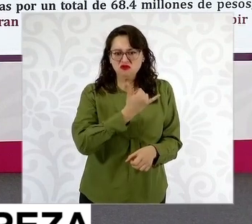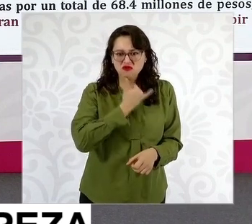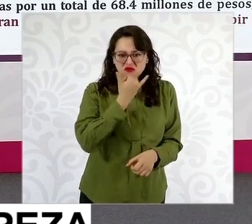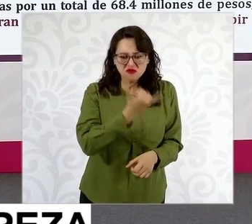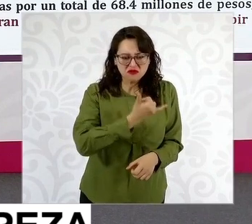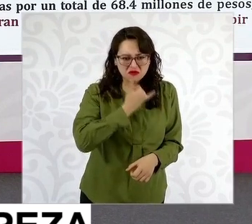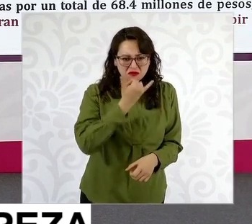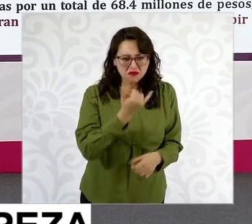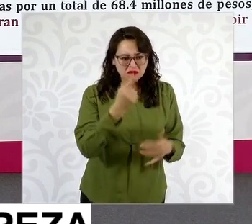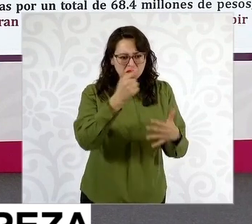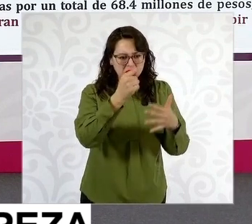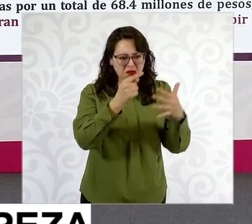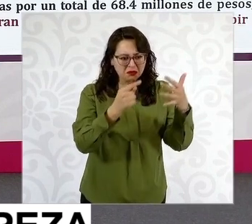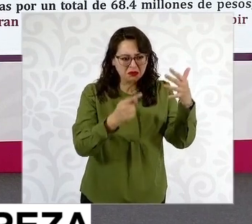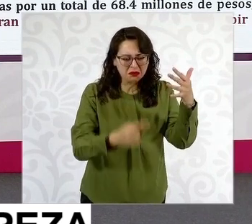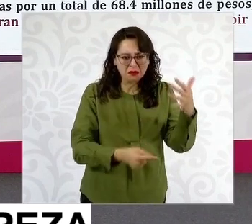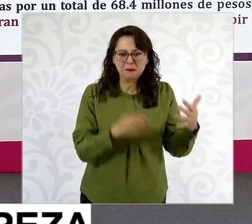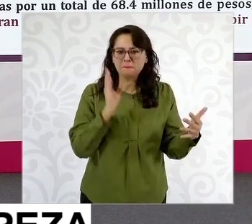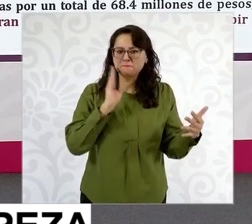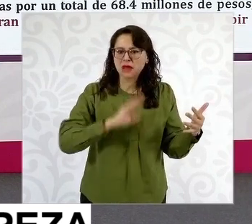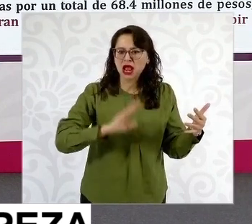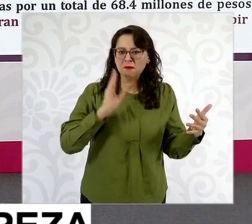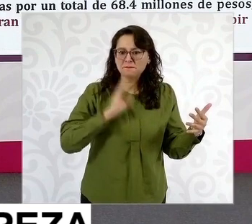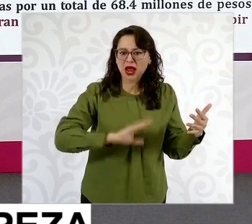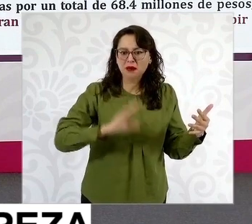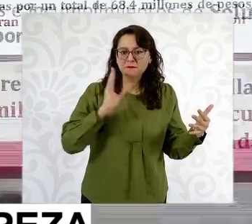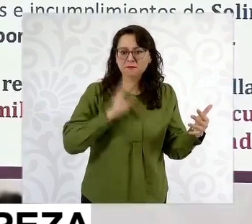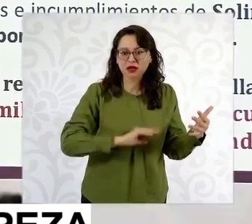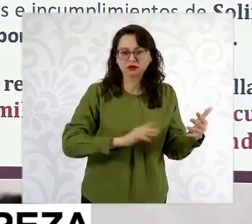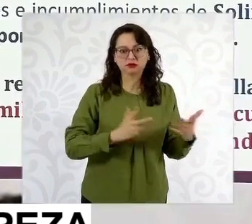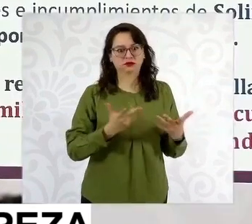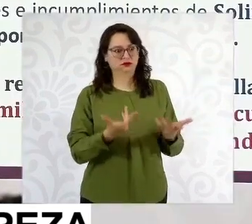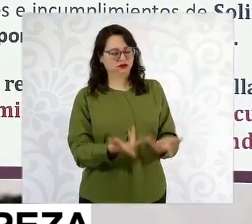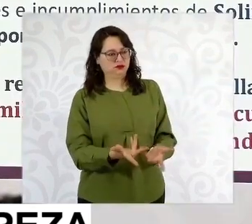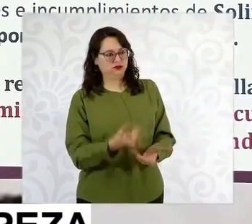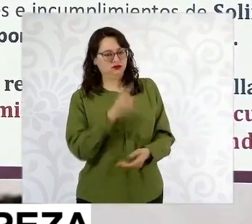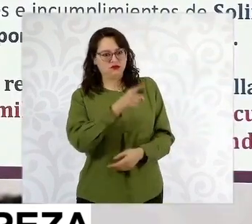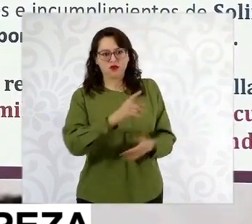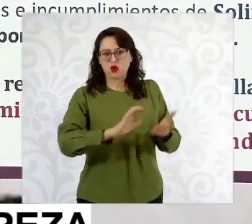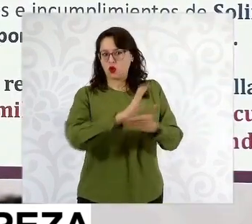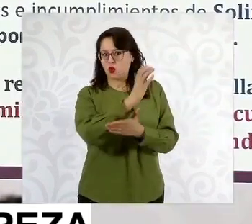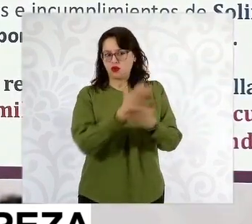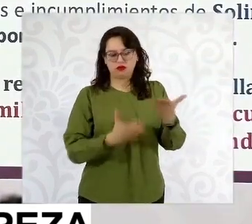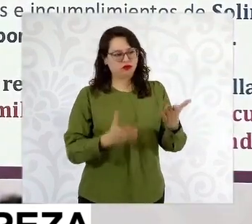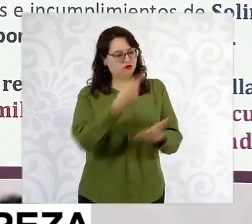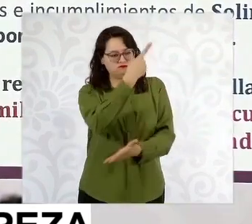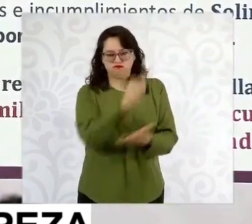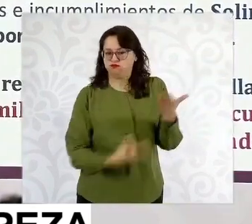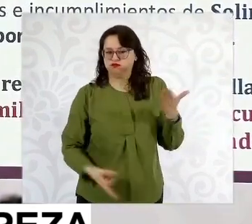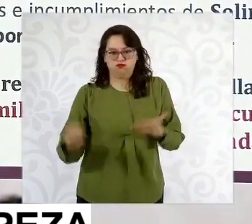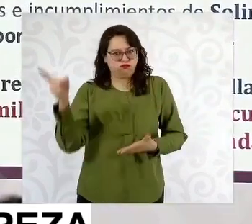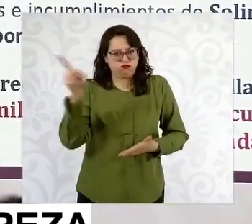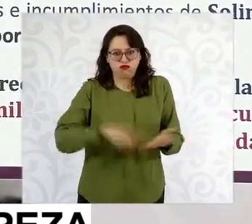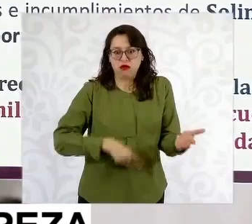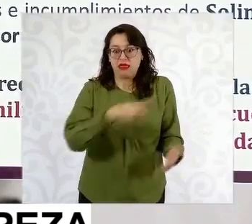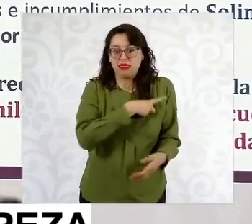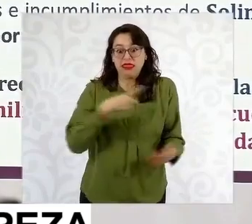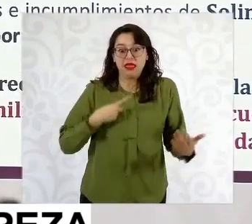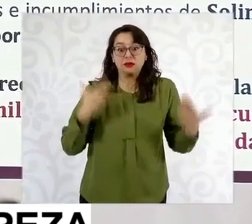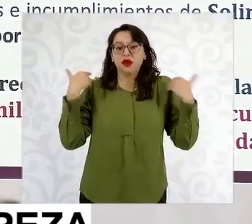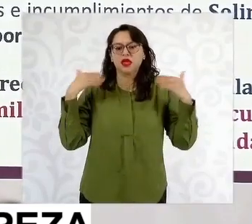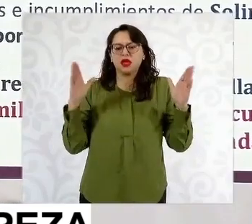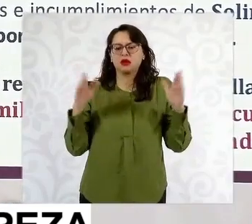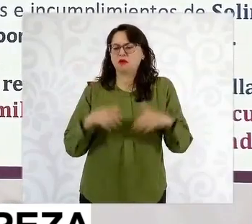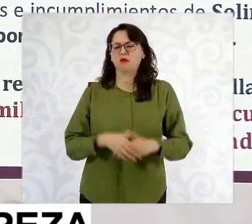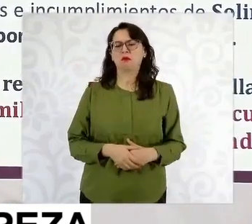de estas irregularidades e incumplimientos de Solimex, en lugar de cancelarles ya todas las operaciones y todos los proyectos, se